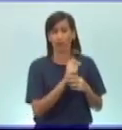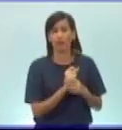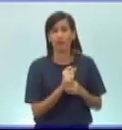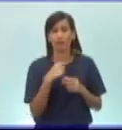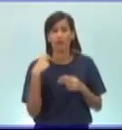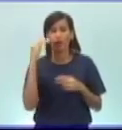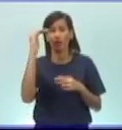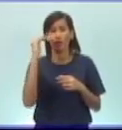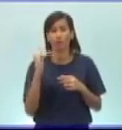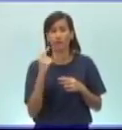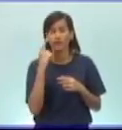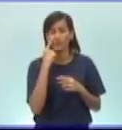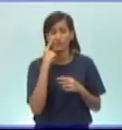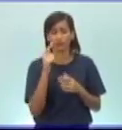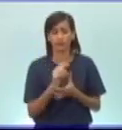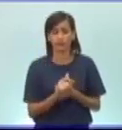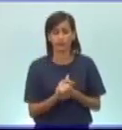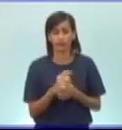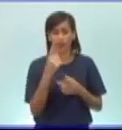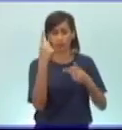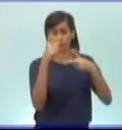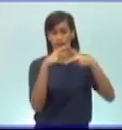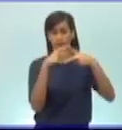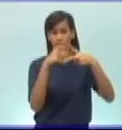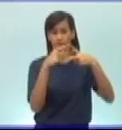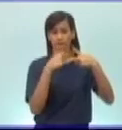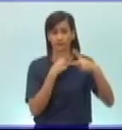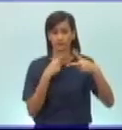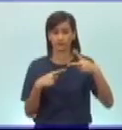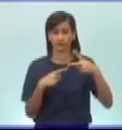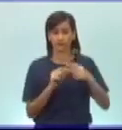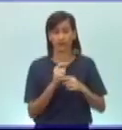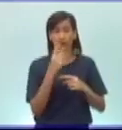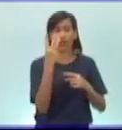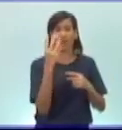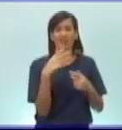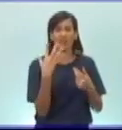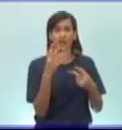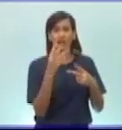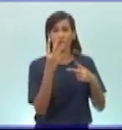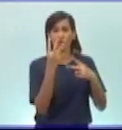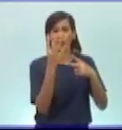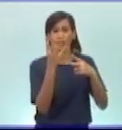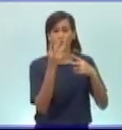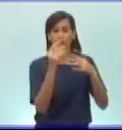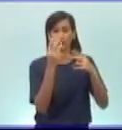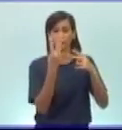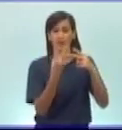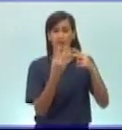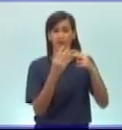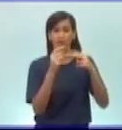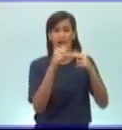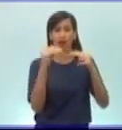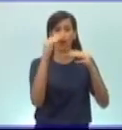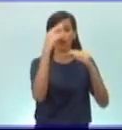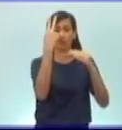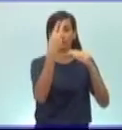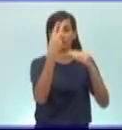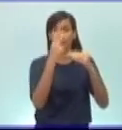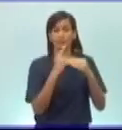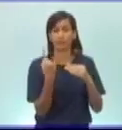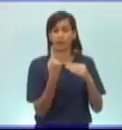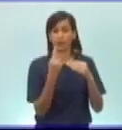caso, hallamos el cuadrado de 3, luego hallamos la raíz de 9. Por supuesto, ya después si seguimos el